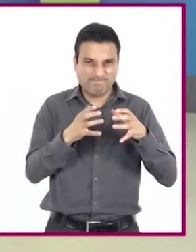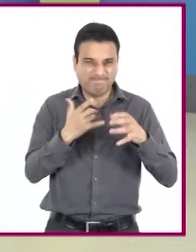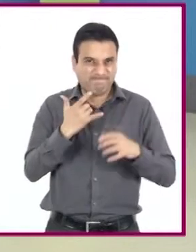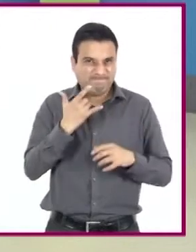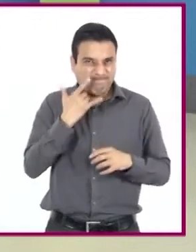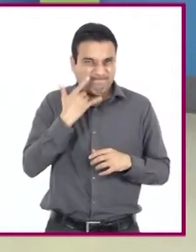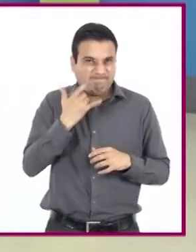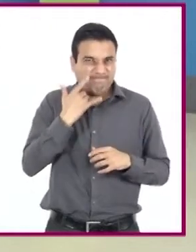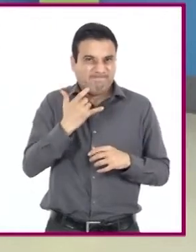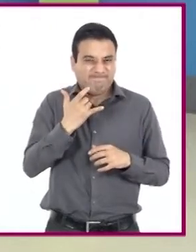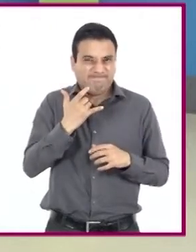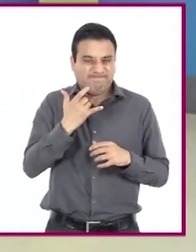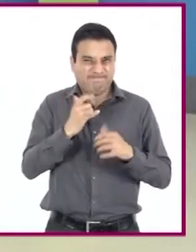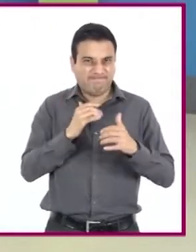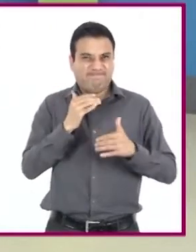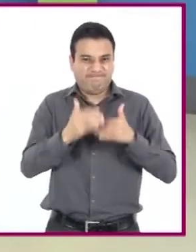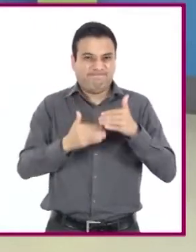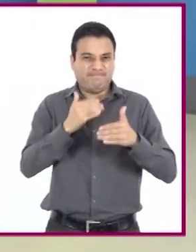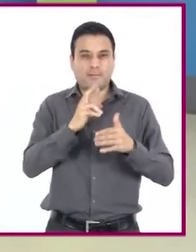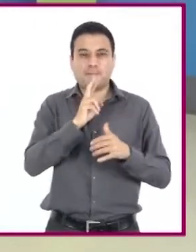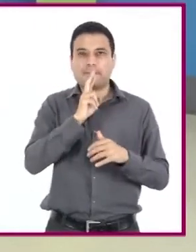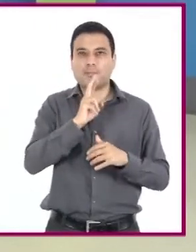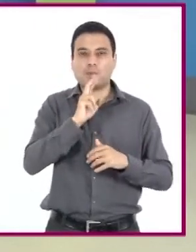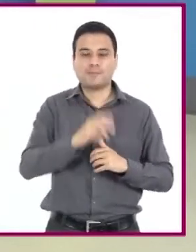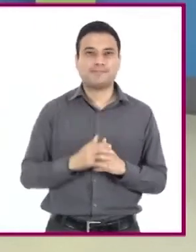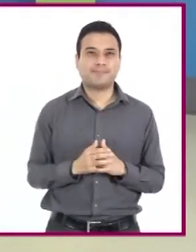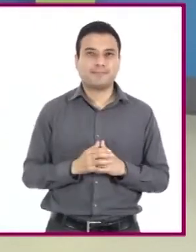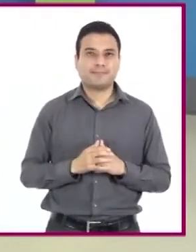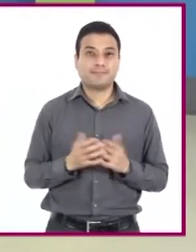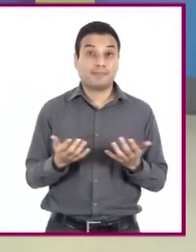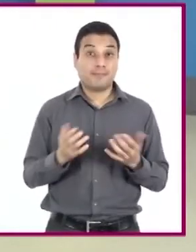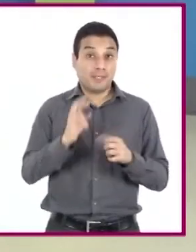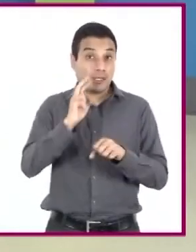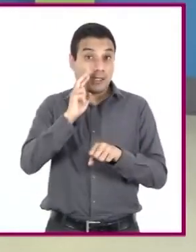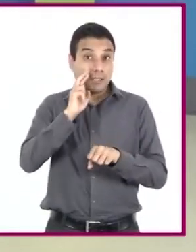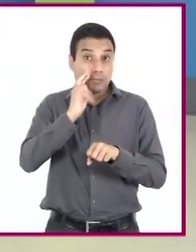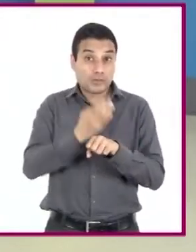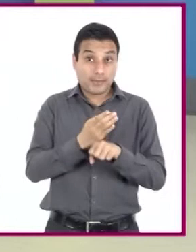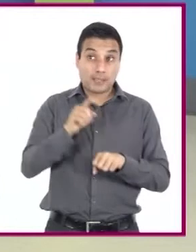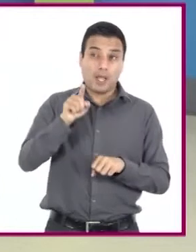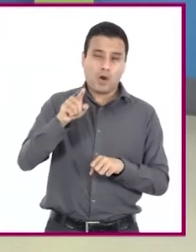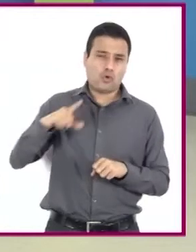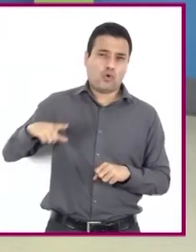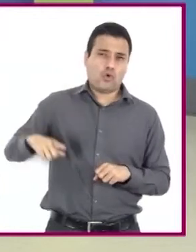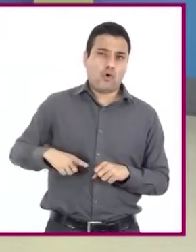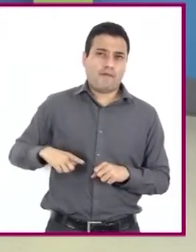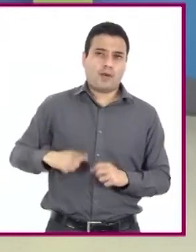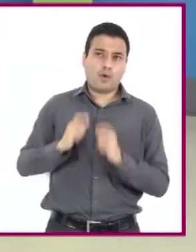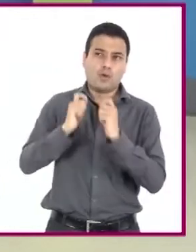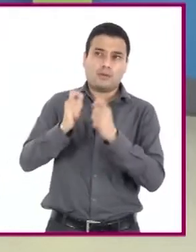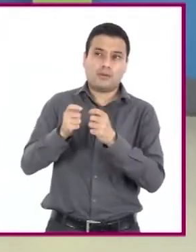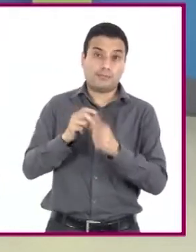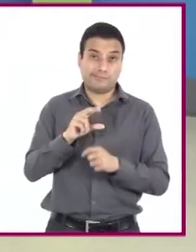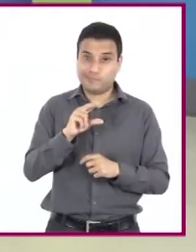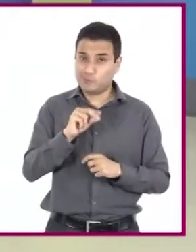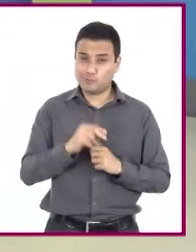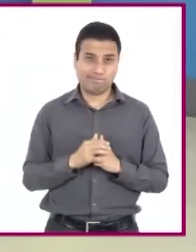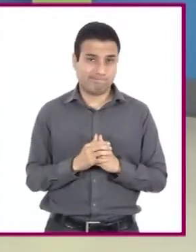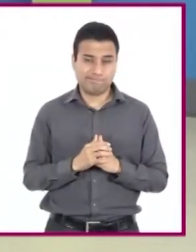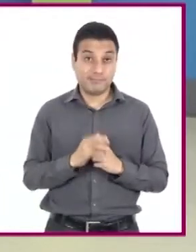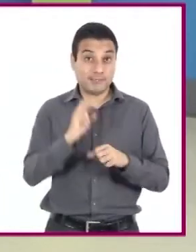desigualdad, ya que no solo se trata de una responsabilidad del gobierno, sino que es